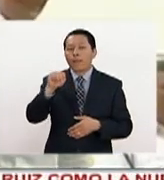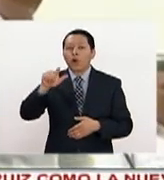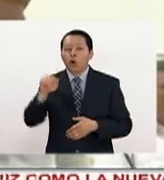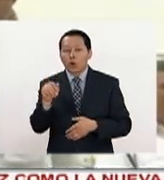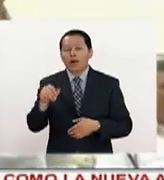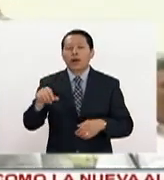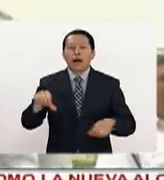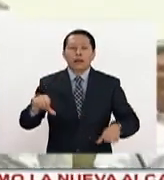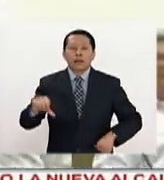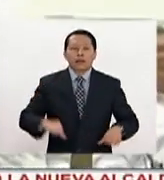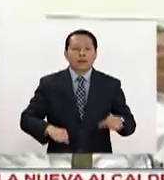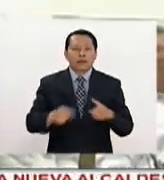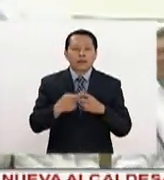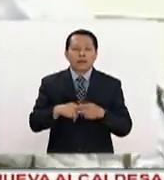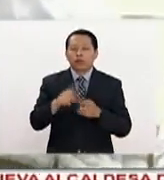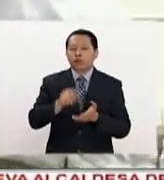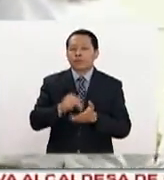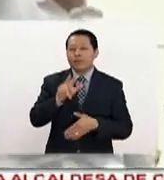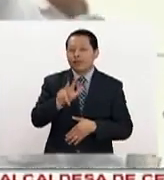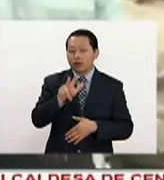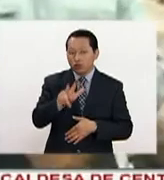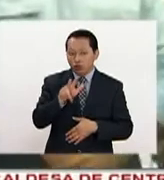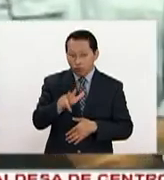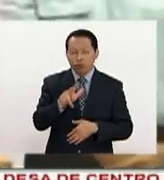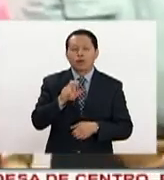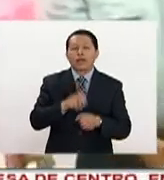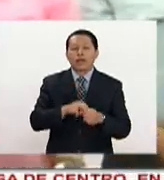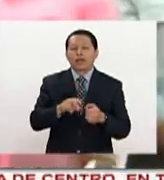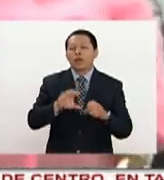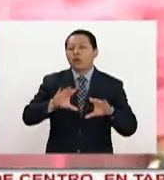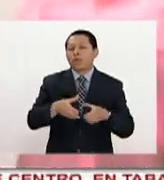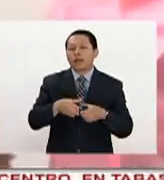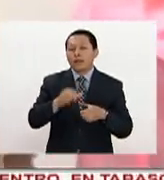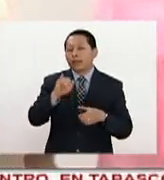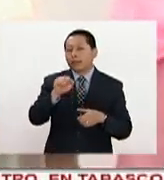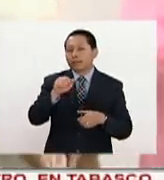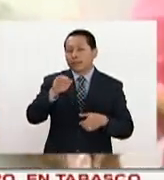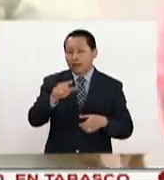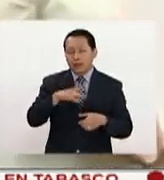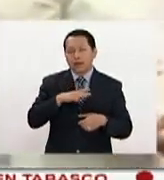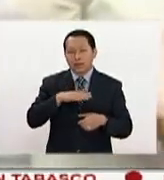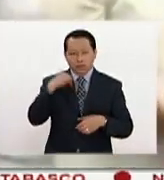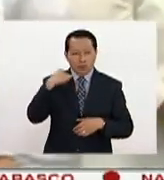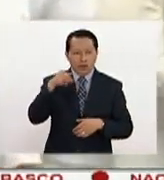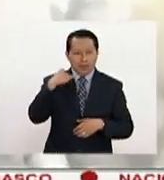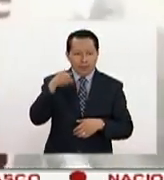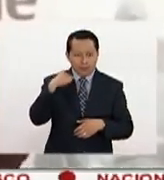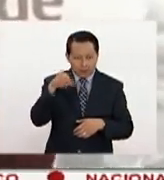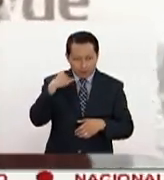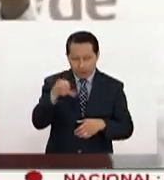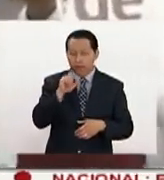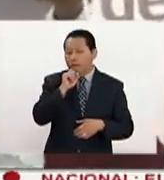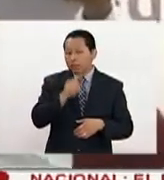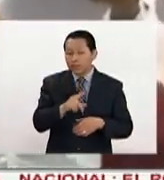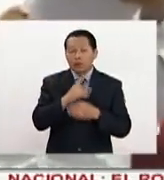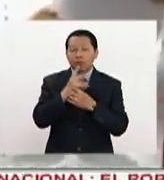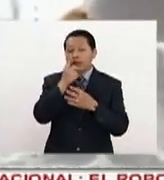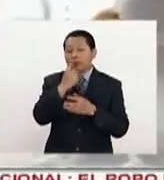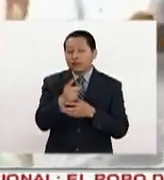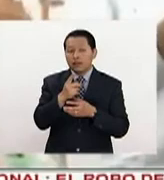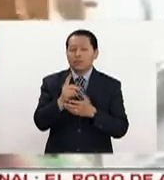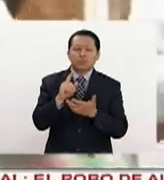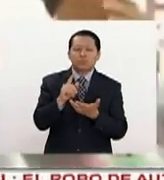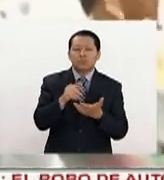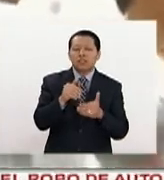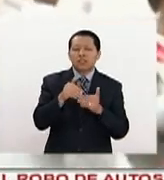su actividad de campaña de este 2018 en la comunidad de Izamal, en Yucatán, en el estado de Yucatán. Aseguró que faltan menos